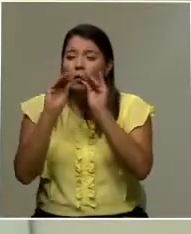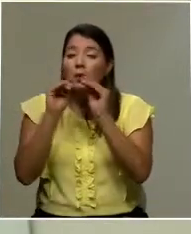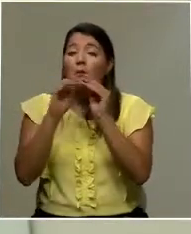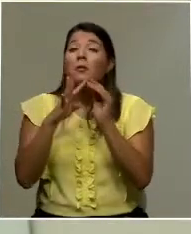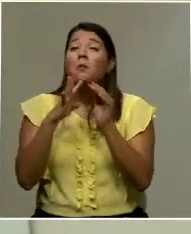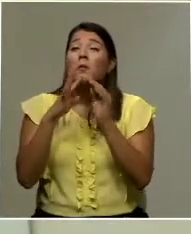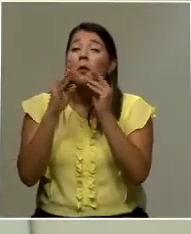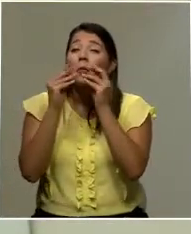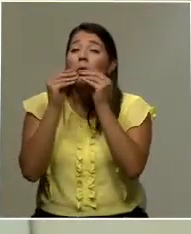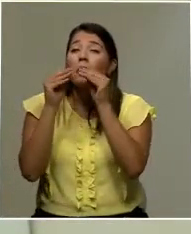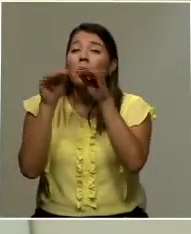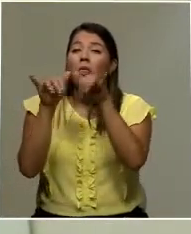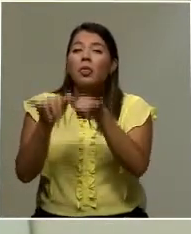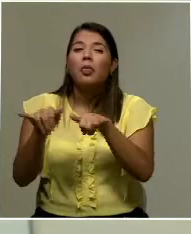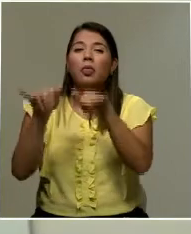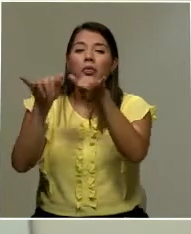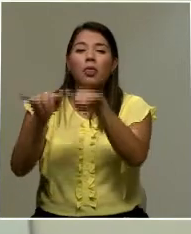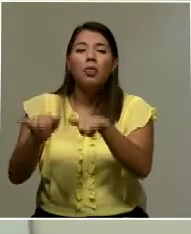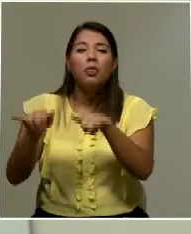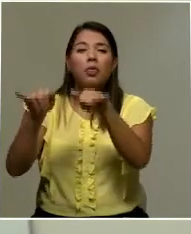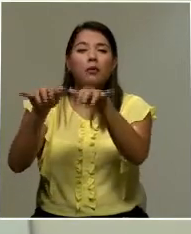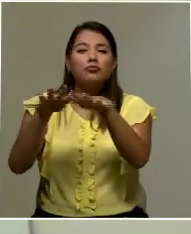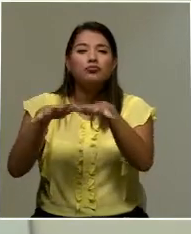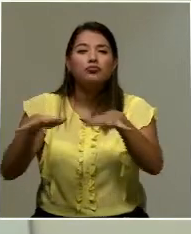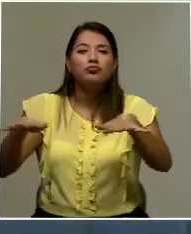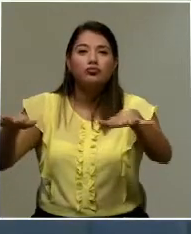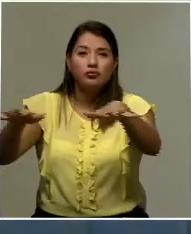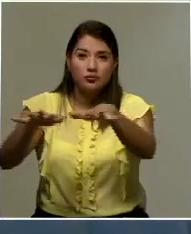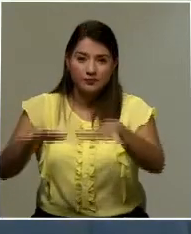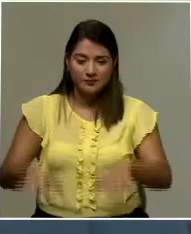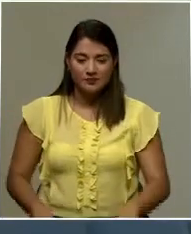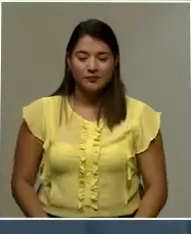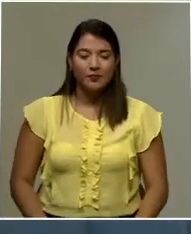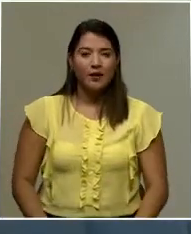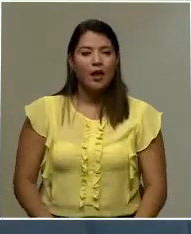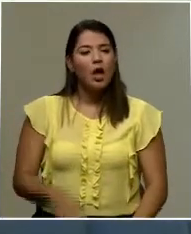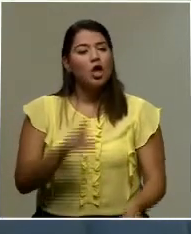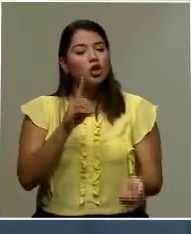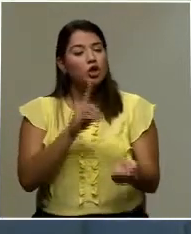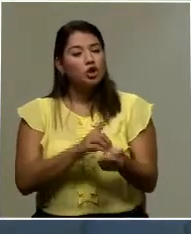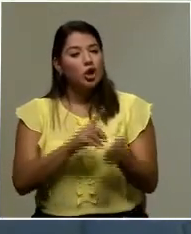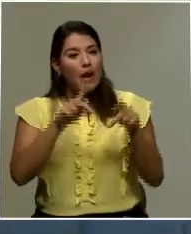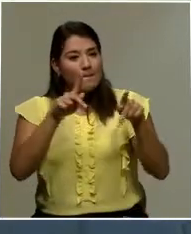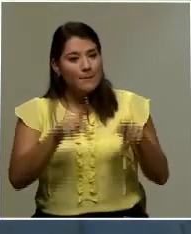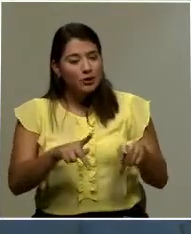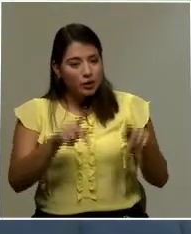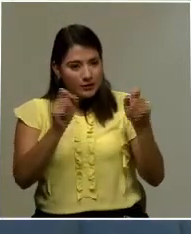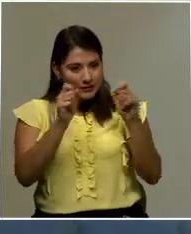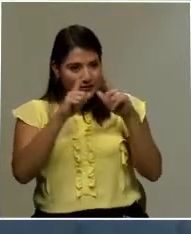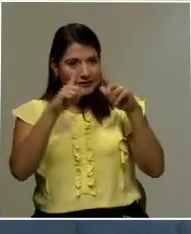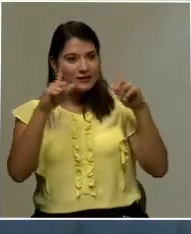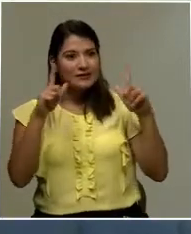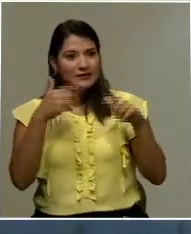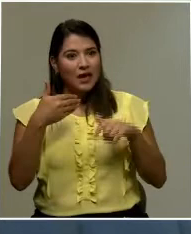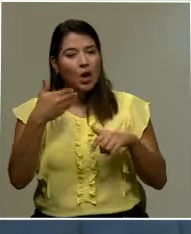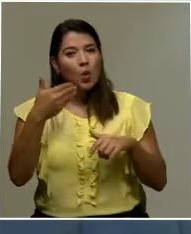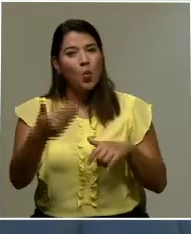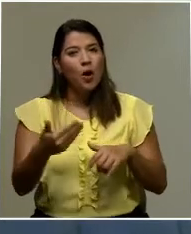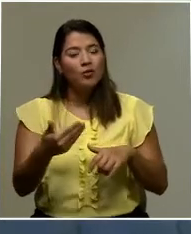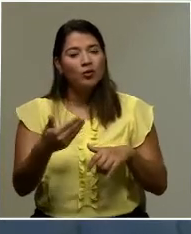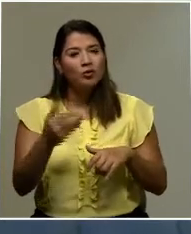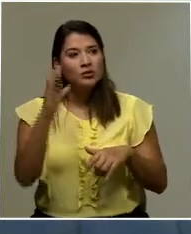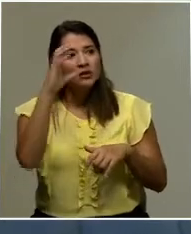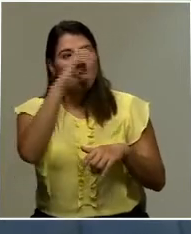buen rato, ¿no? Doctor, la gente se horroriza cuando ve una persona que está confirmada de